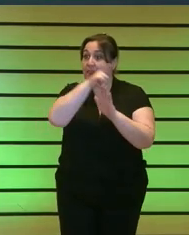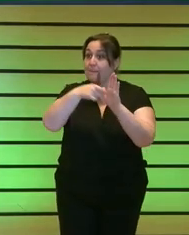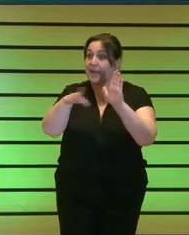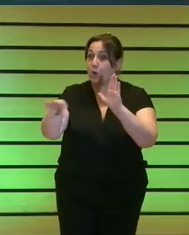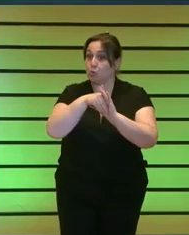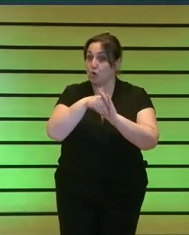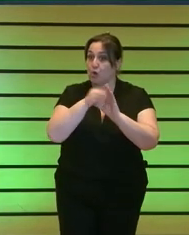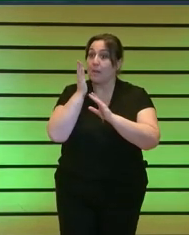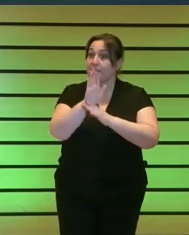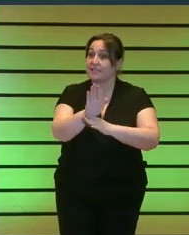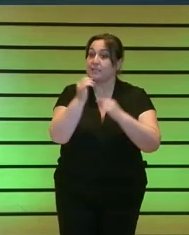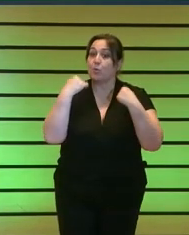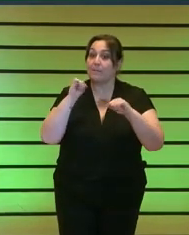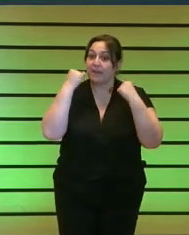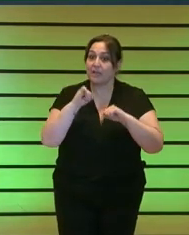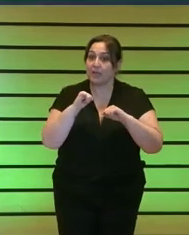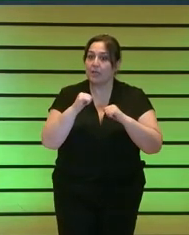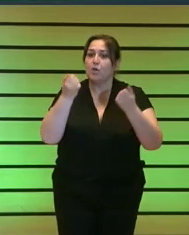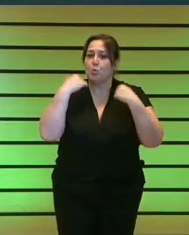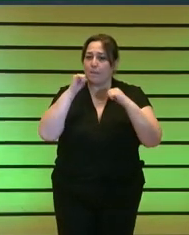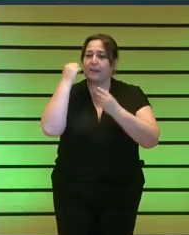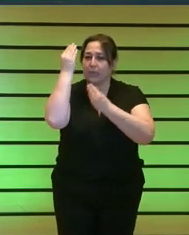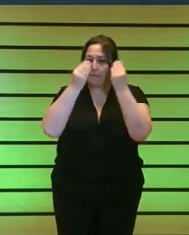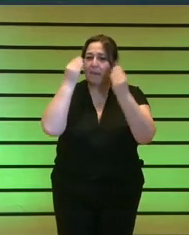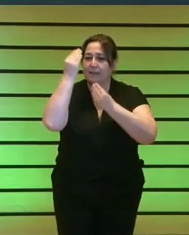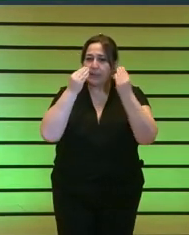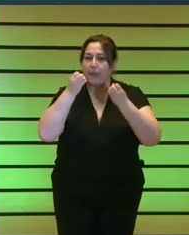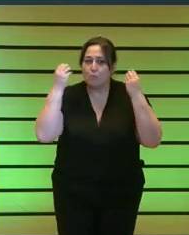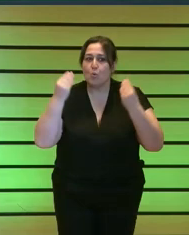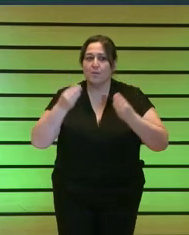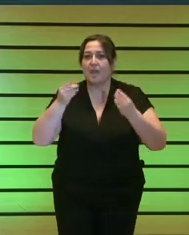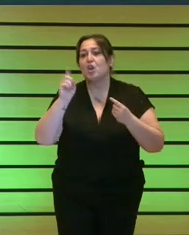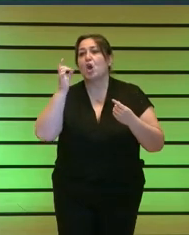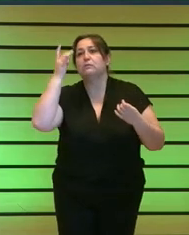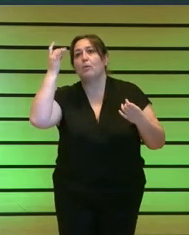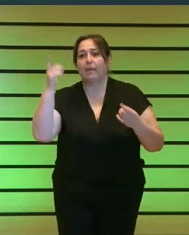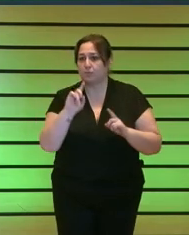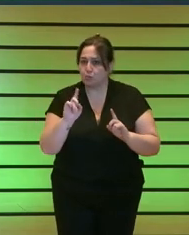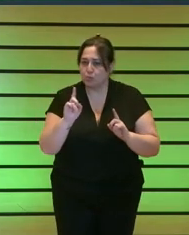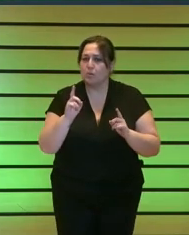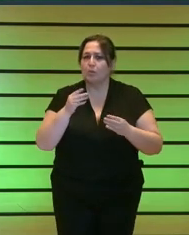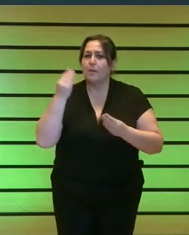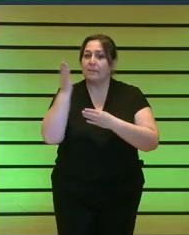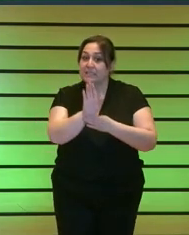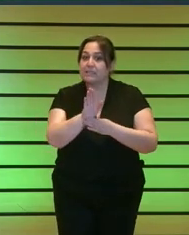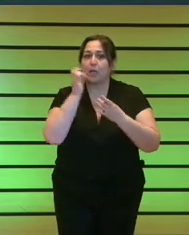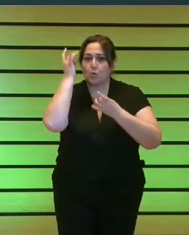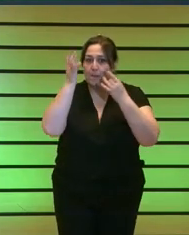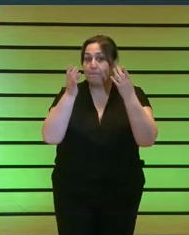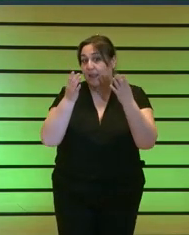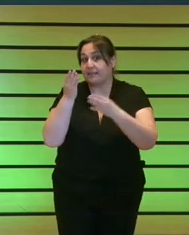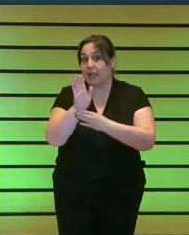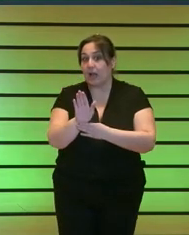una práctica es una práctica muy bien hilada como habéis visto No no es cualquier cosita no entonces Presenta una práctica Pues también es una historia detrás